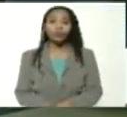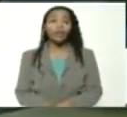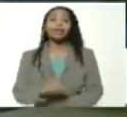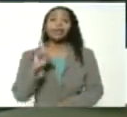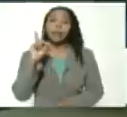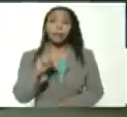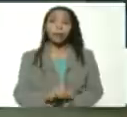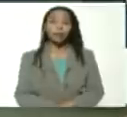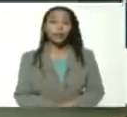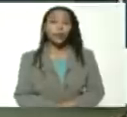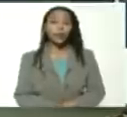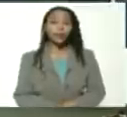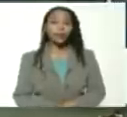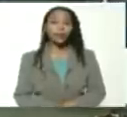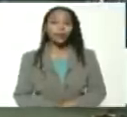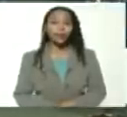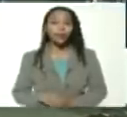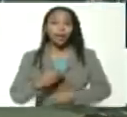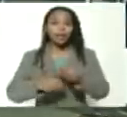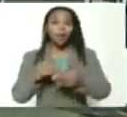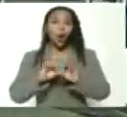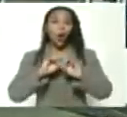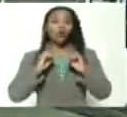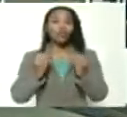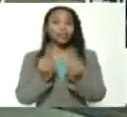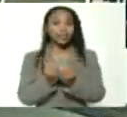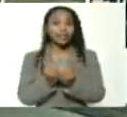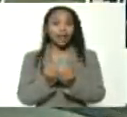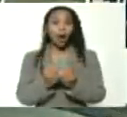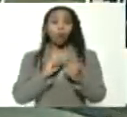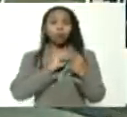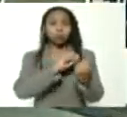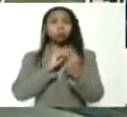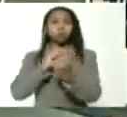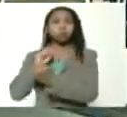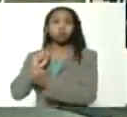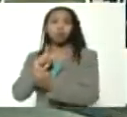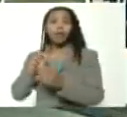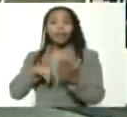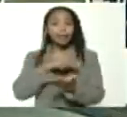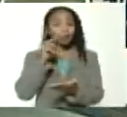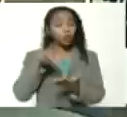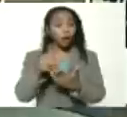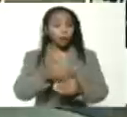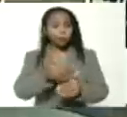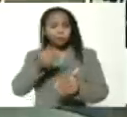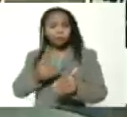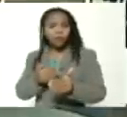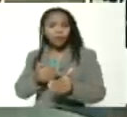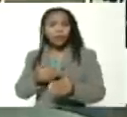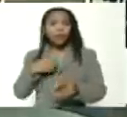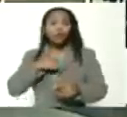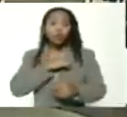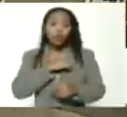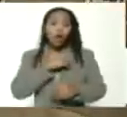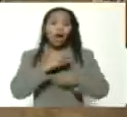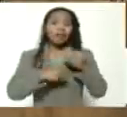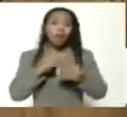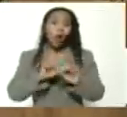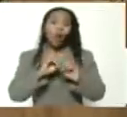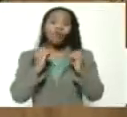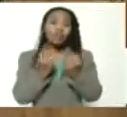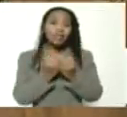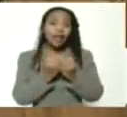también creado una oficina para combatir los delitos transnacionales. Hemos creado una oficina contra la